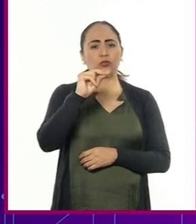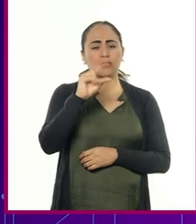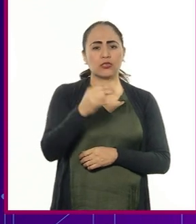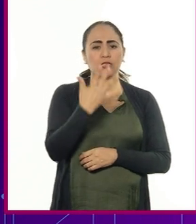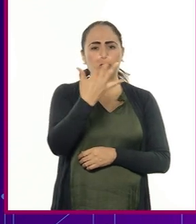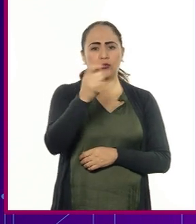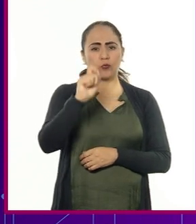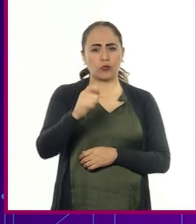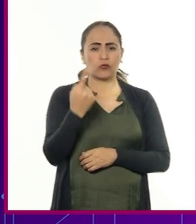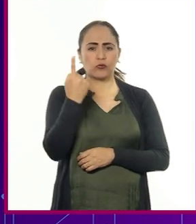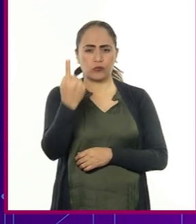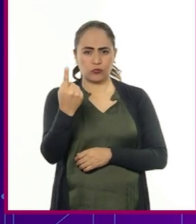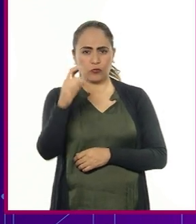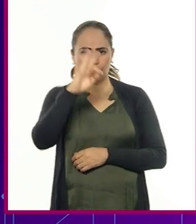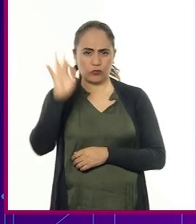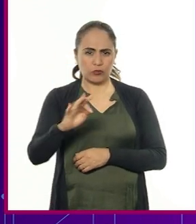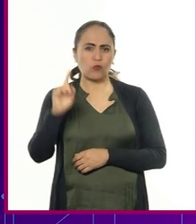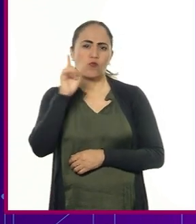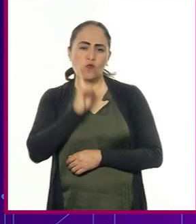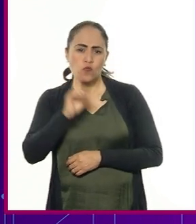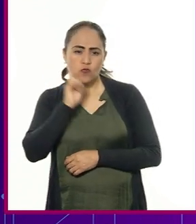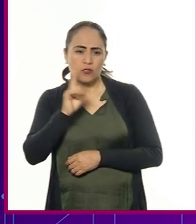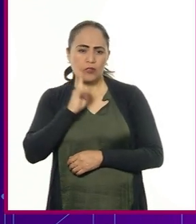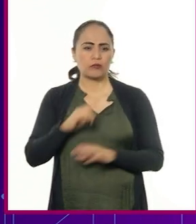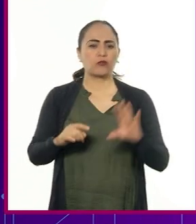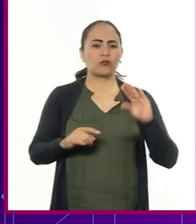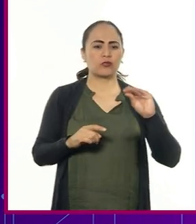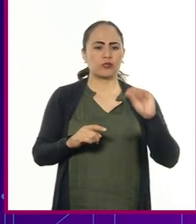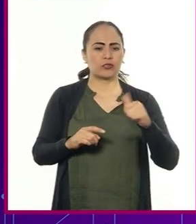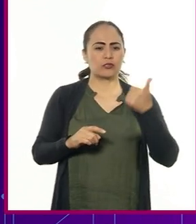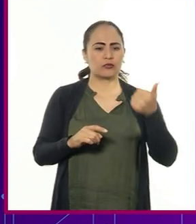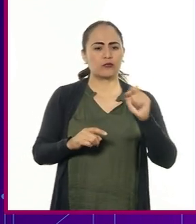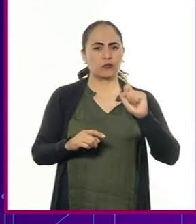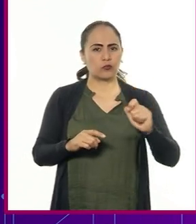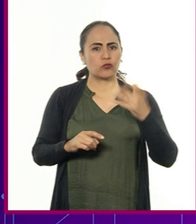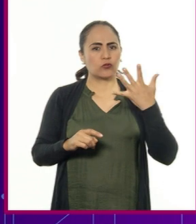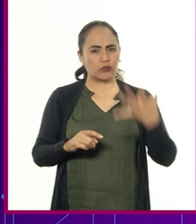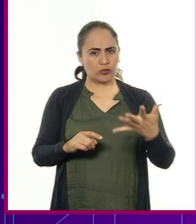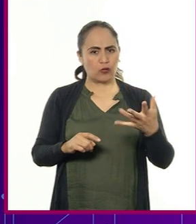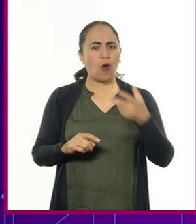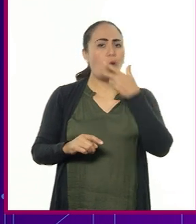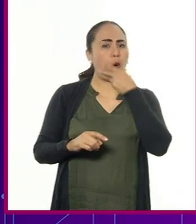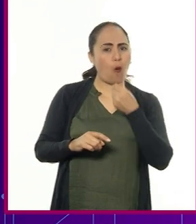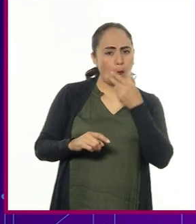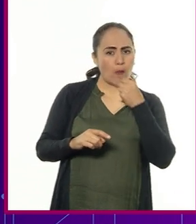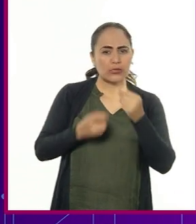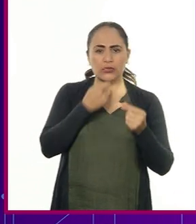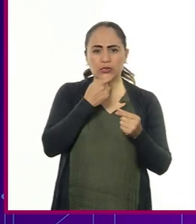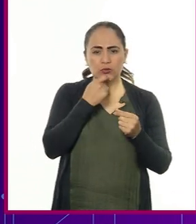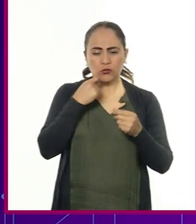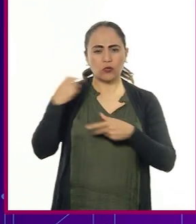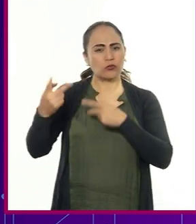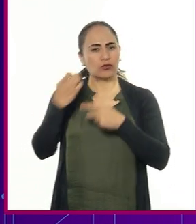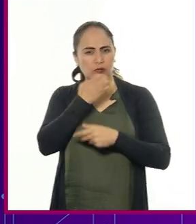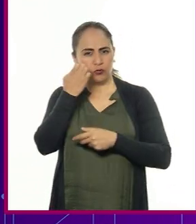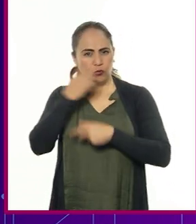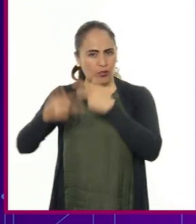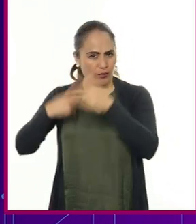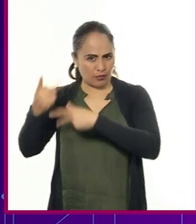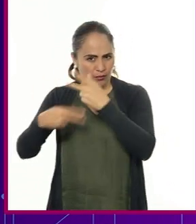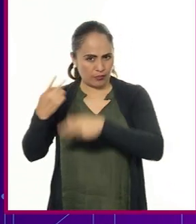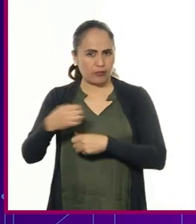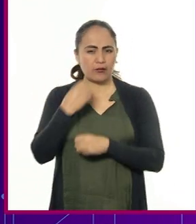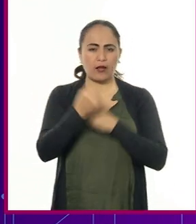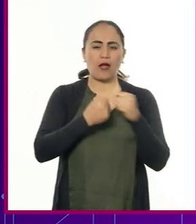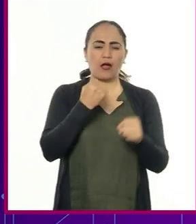85.1% de las niñas y el 86.5% de los niños asistían a la escuela. En el año